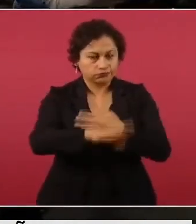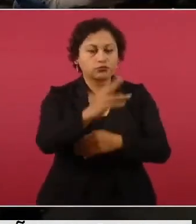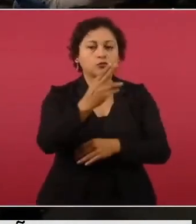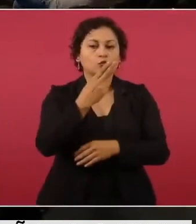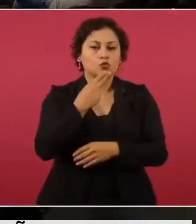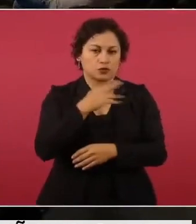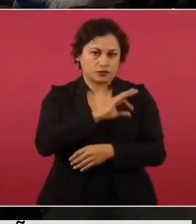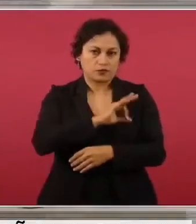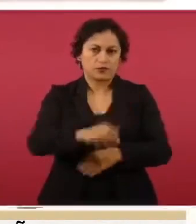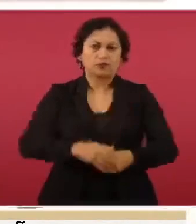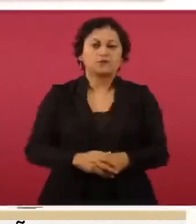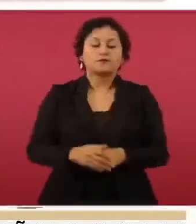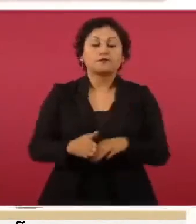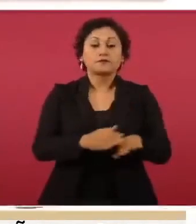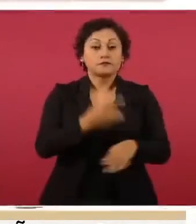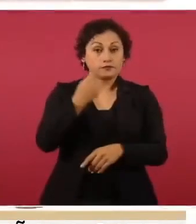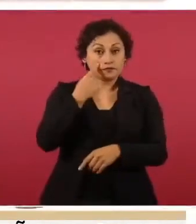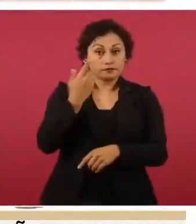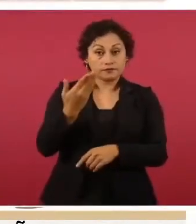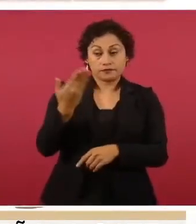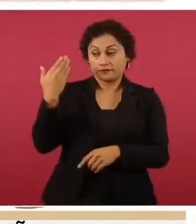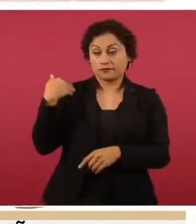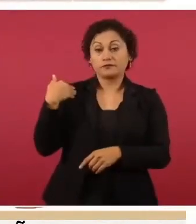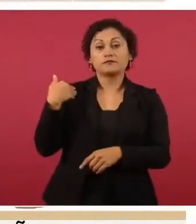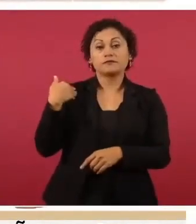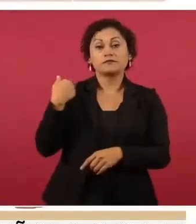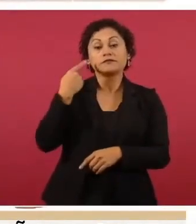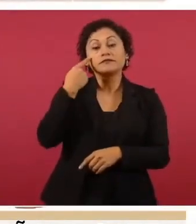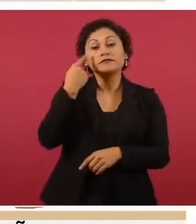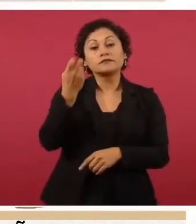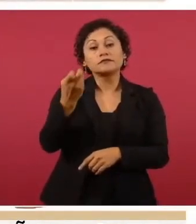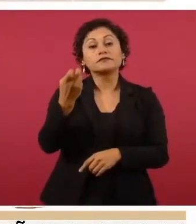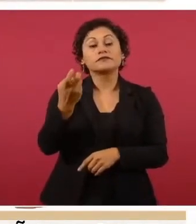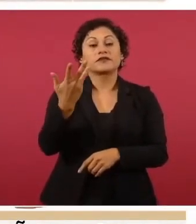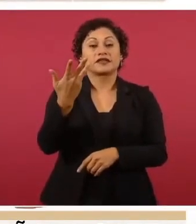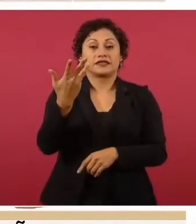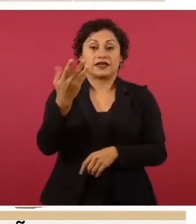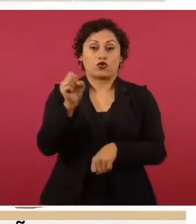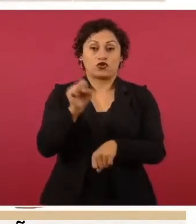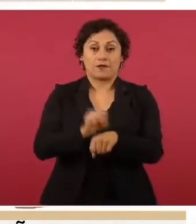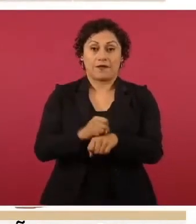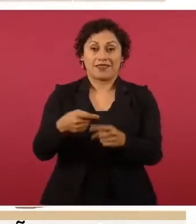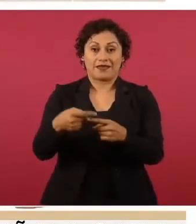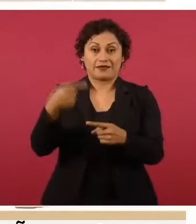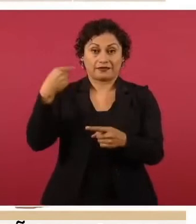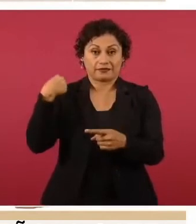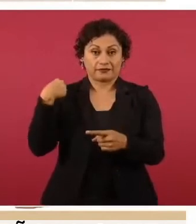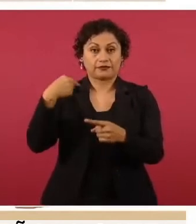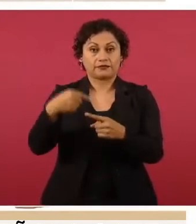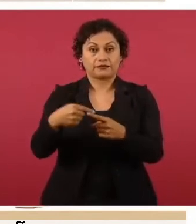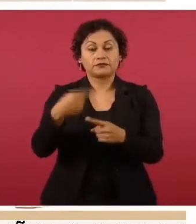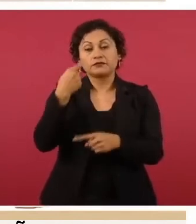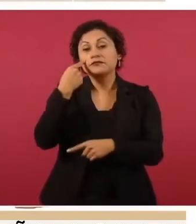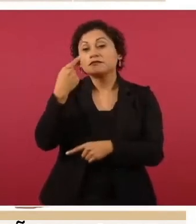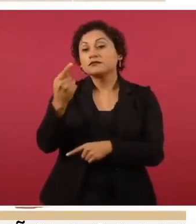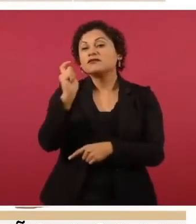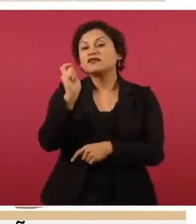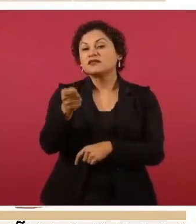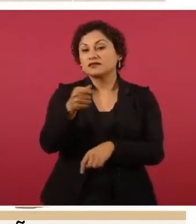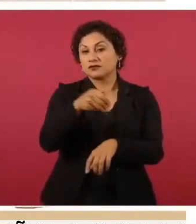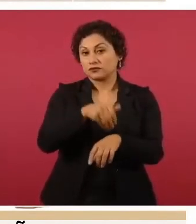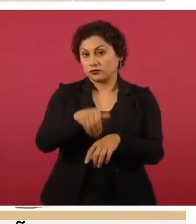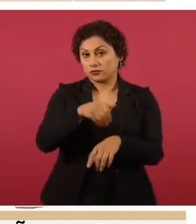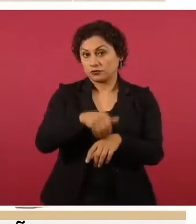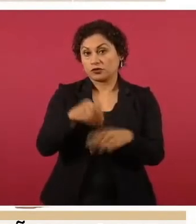más recientes, en las últimas 8, aquí se muestran las 5 más recientes, tenemos cifras de